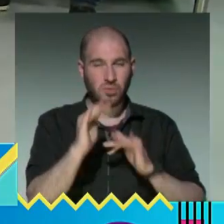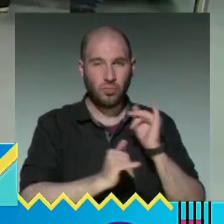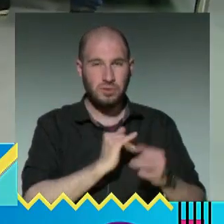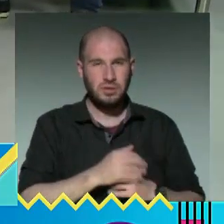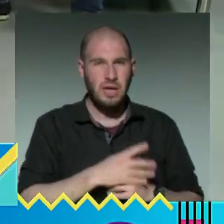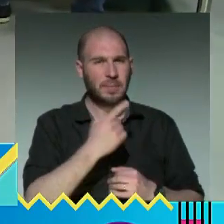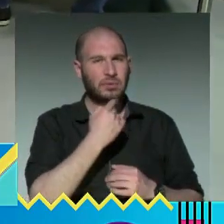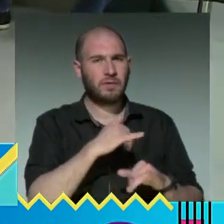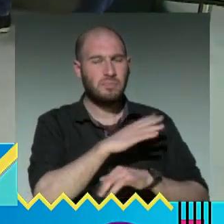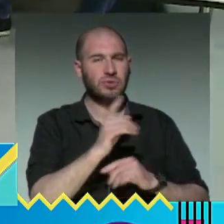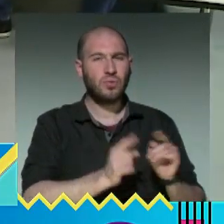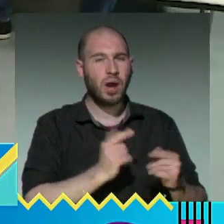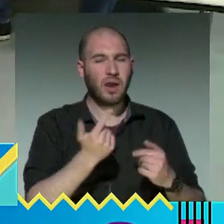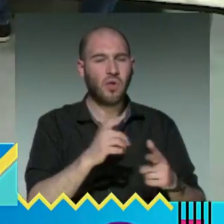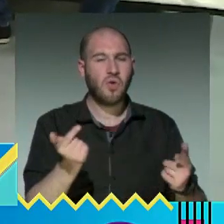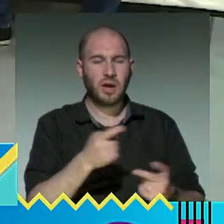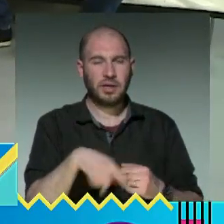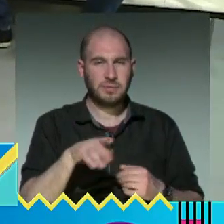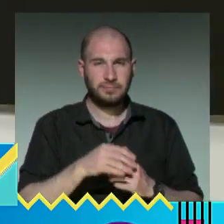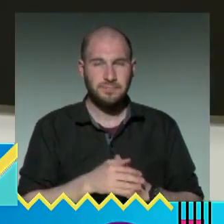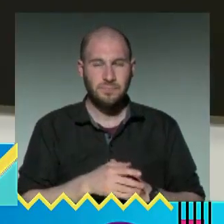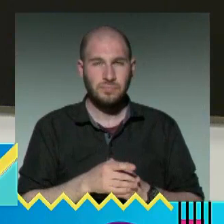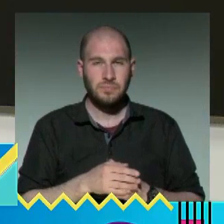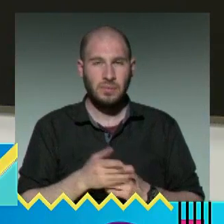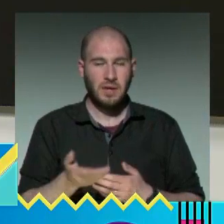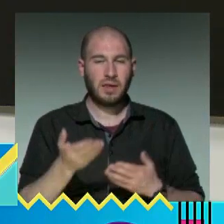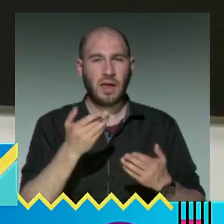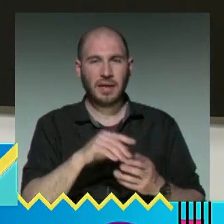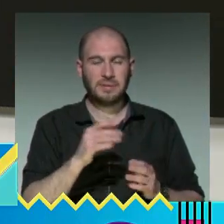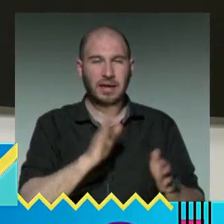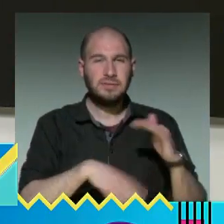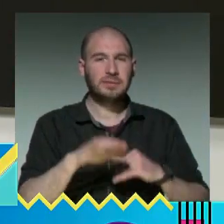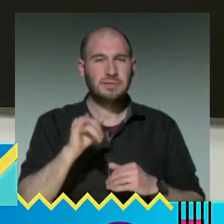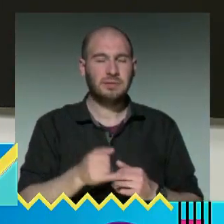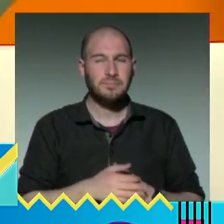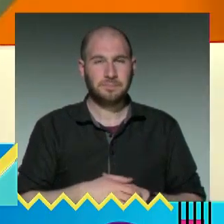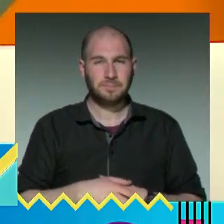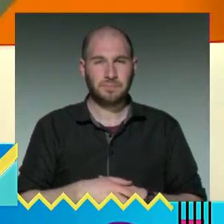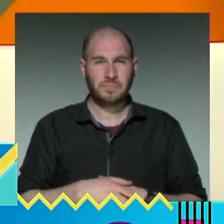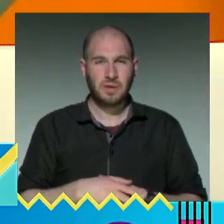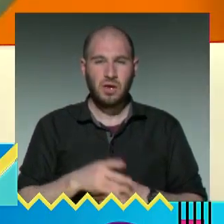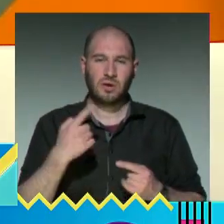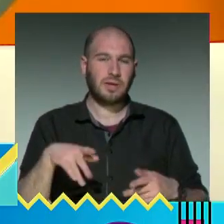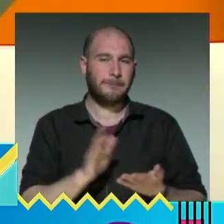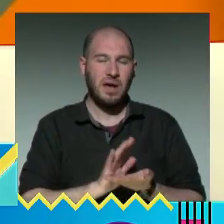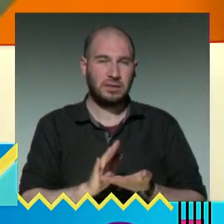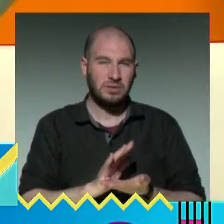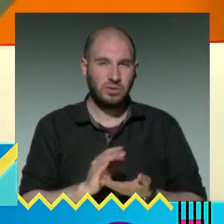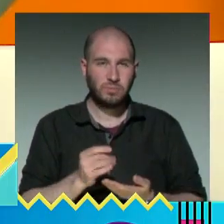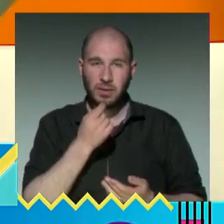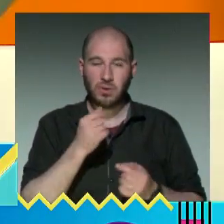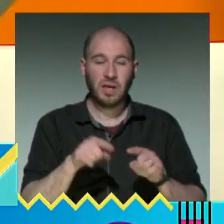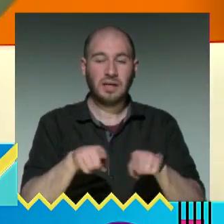¿Y cuál es esa información que no está, Dolores, digo, para poder llevarlo a cabo en términos de los municipios? Desde lo más básico de